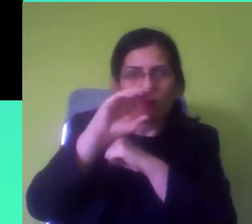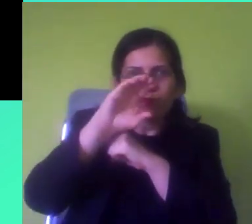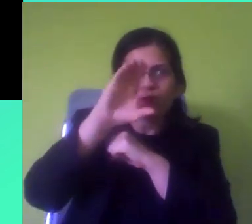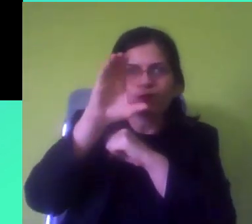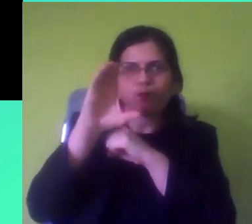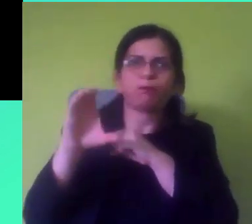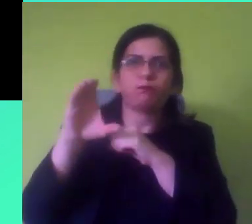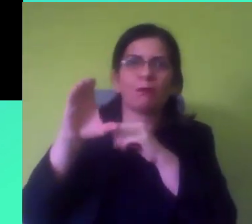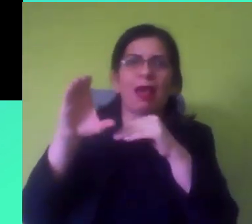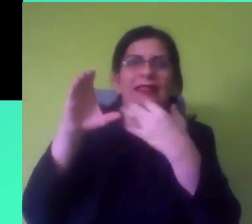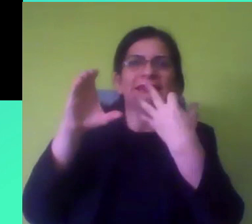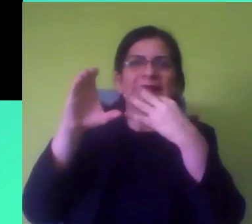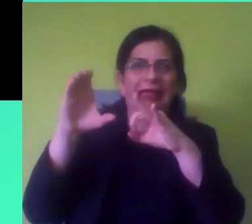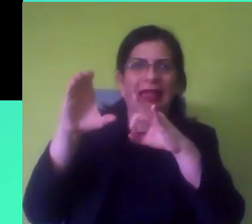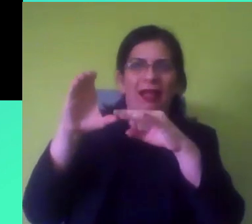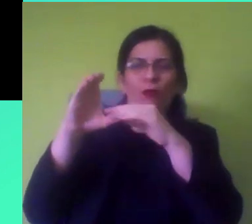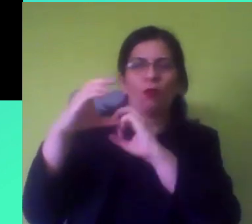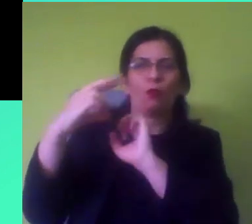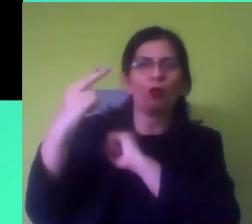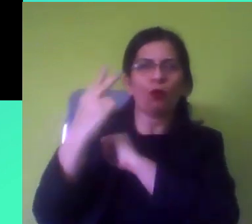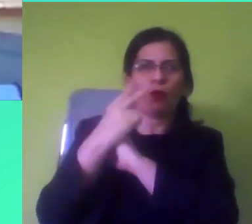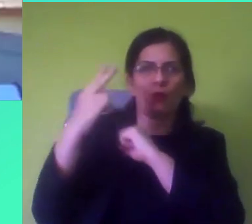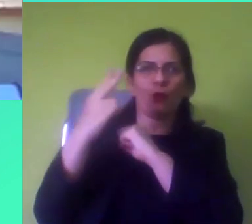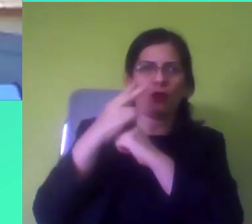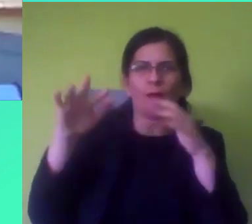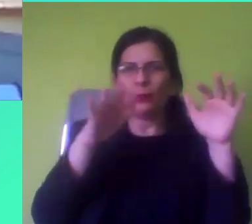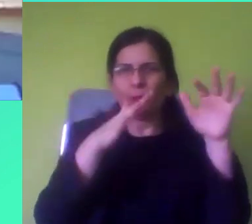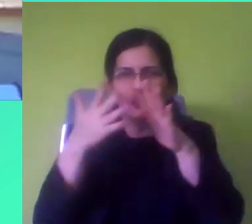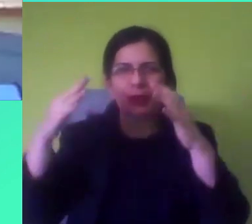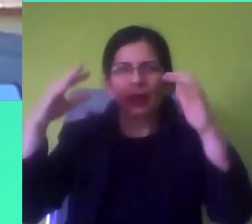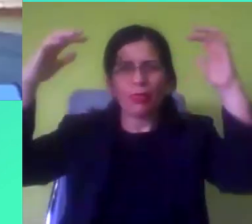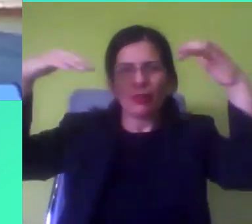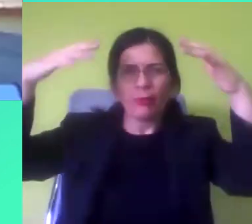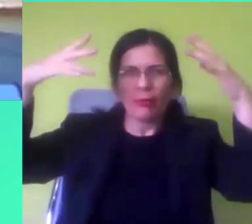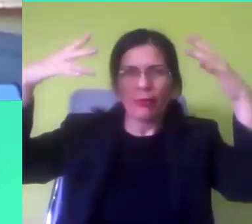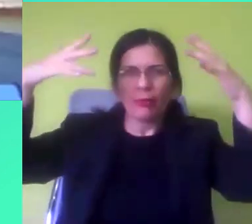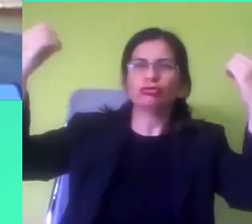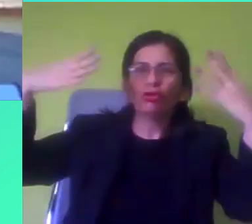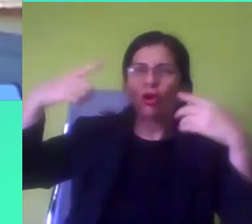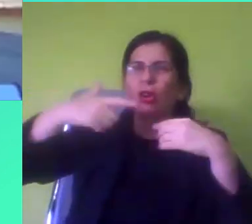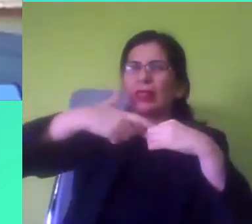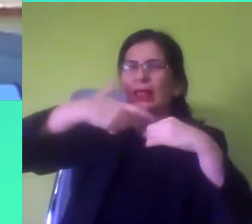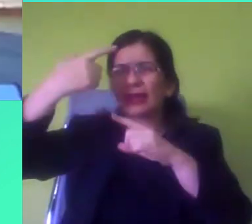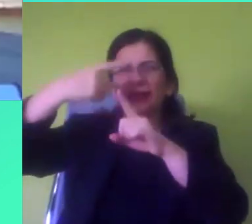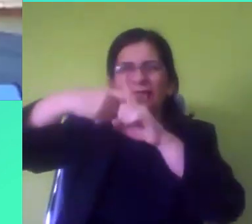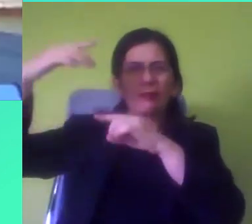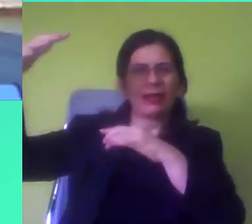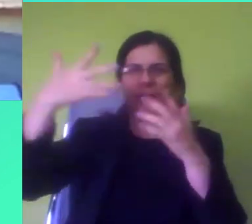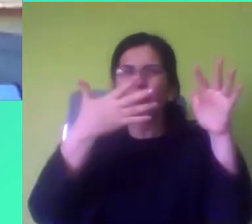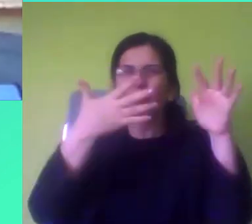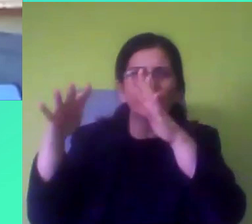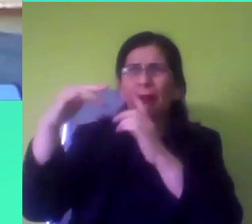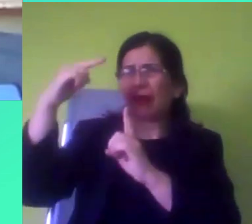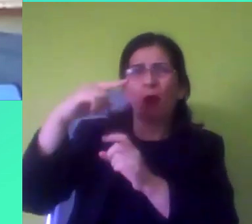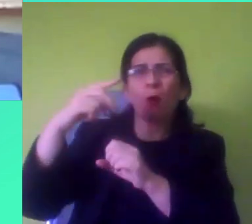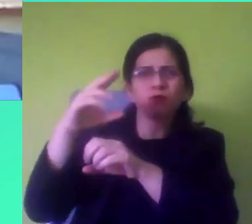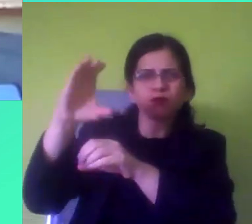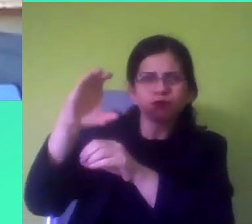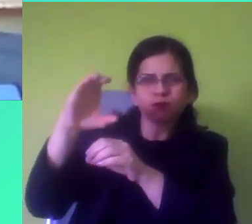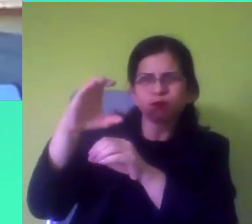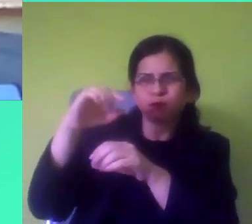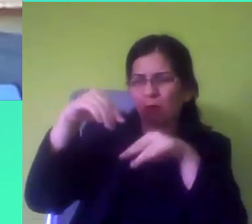funcionar como un aislante térmico, es protegerla del calentamiento atmosférico o de la temperatura del aire, y lo que hace